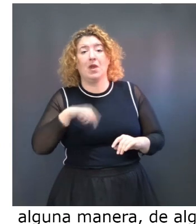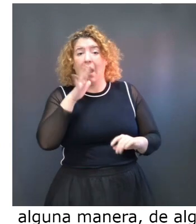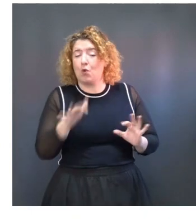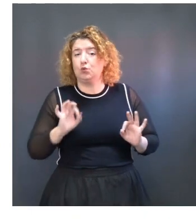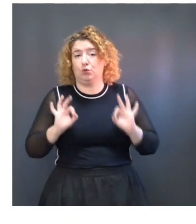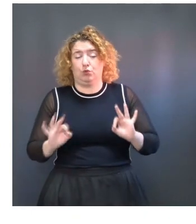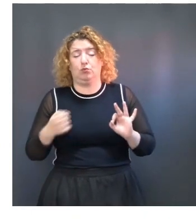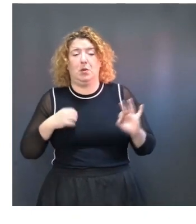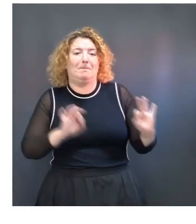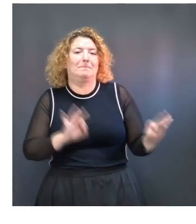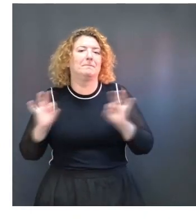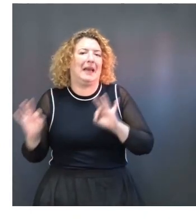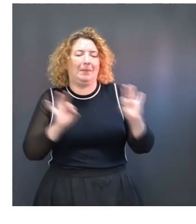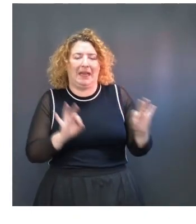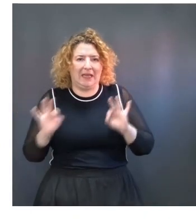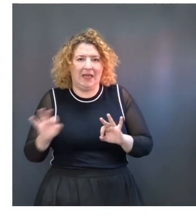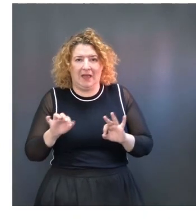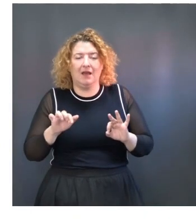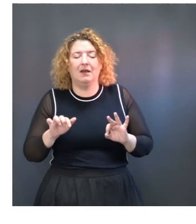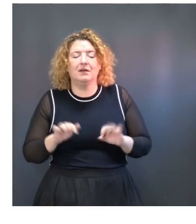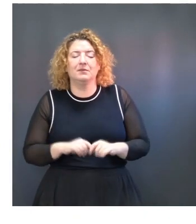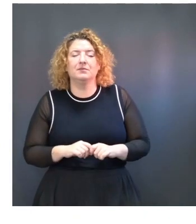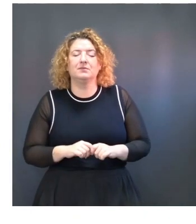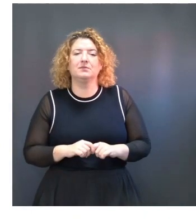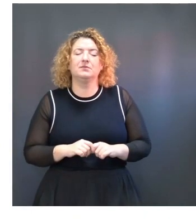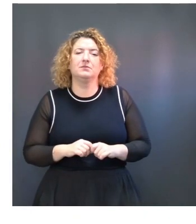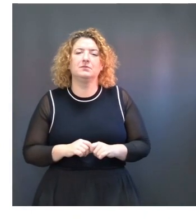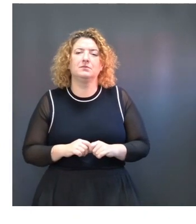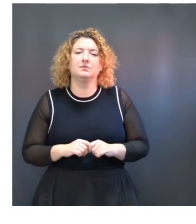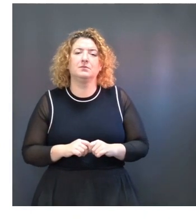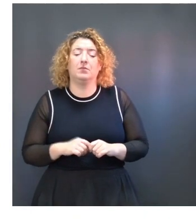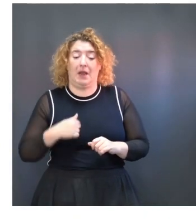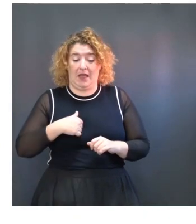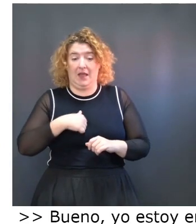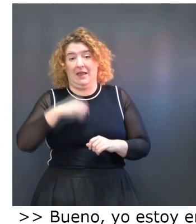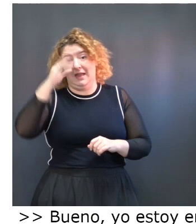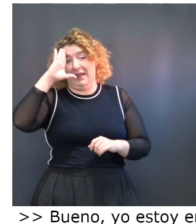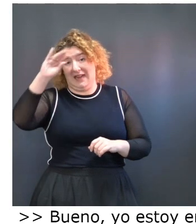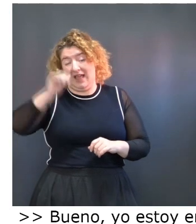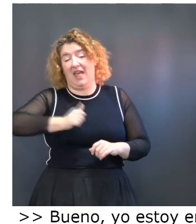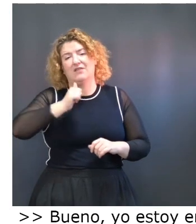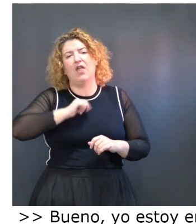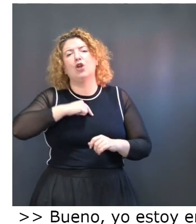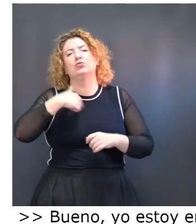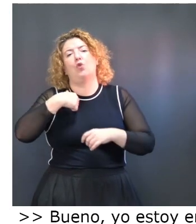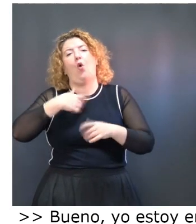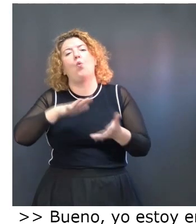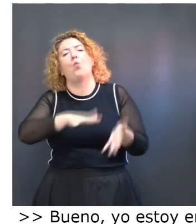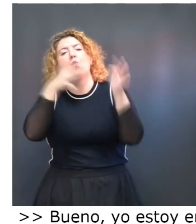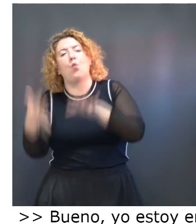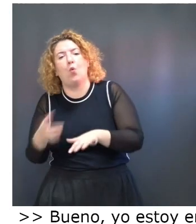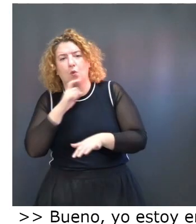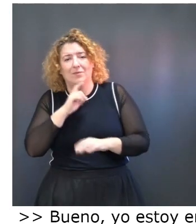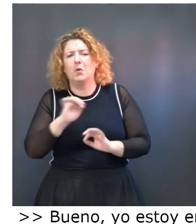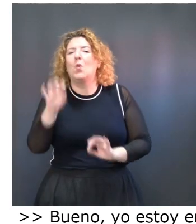poco en estos años para el uso como docente y como profesional de la inteligencia artificial. Tengo una